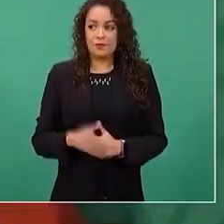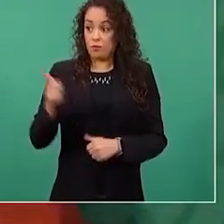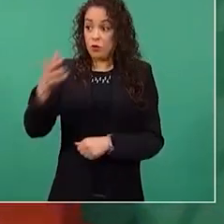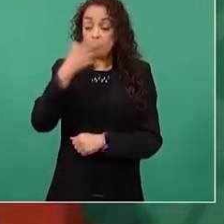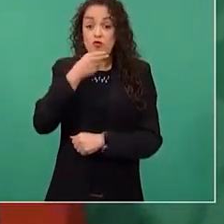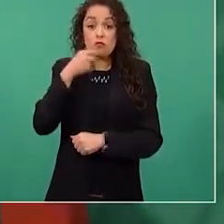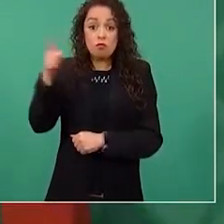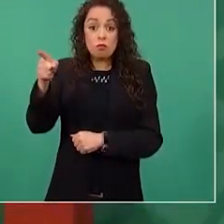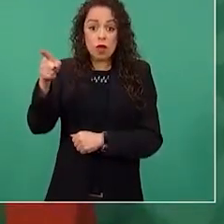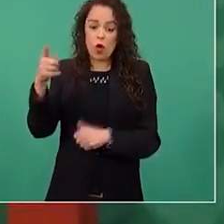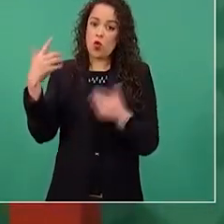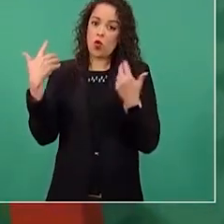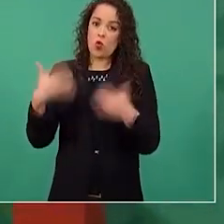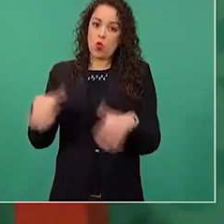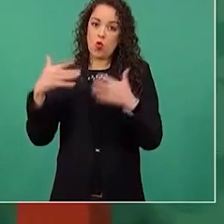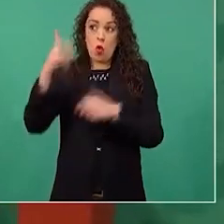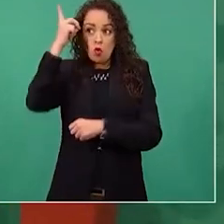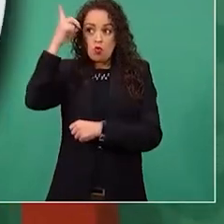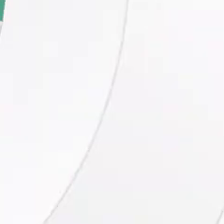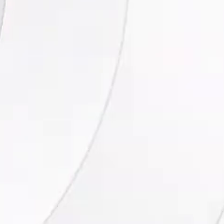empresario importante.